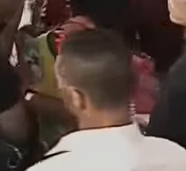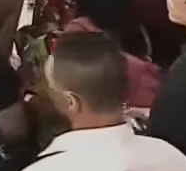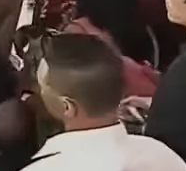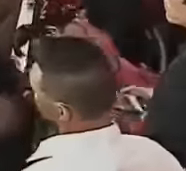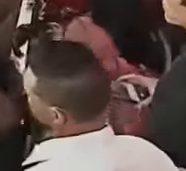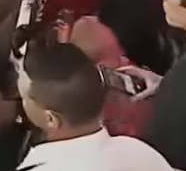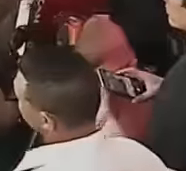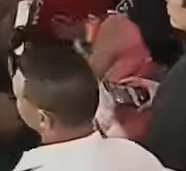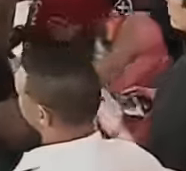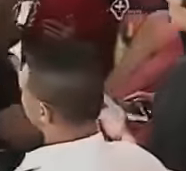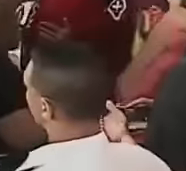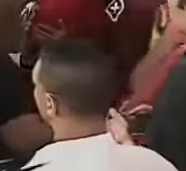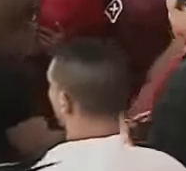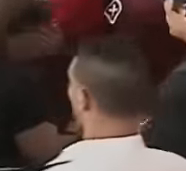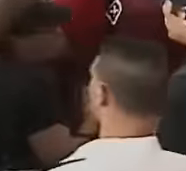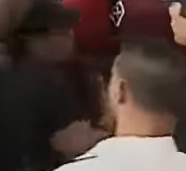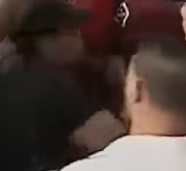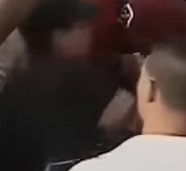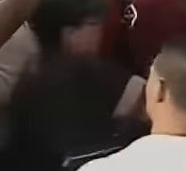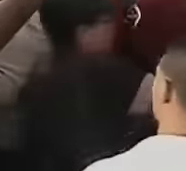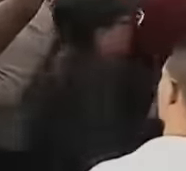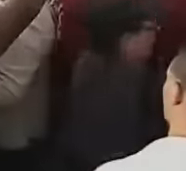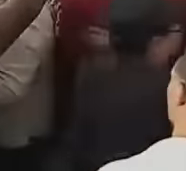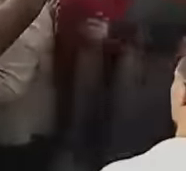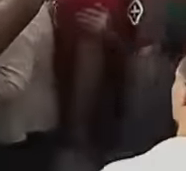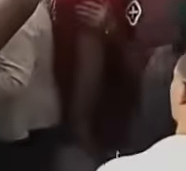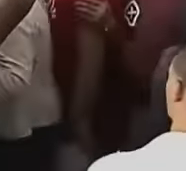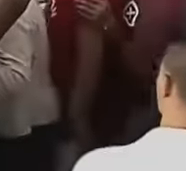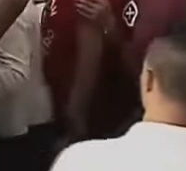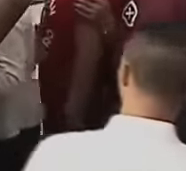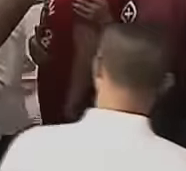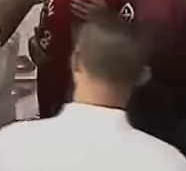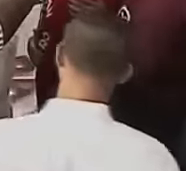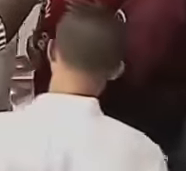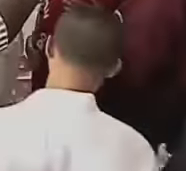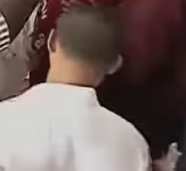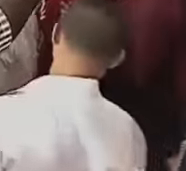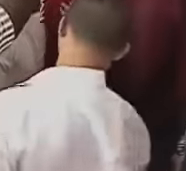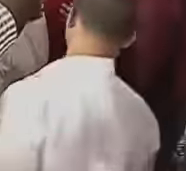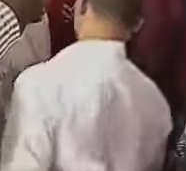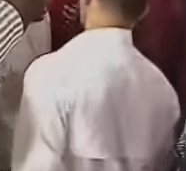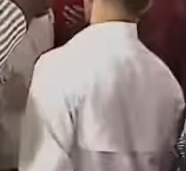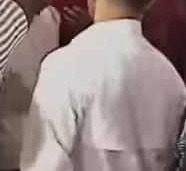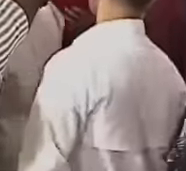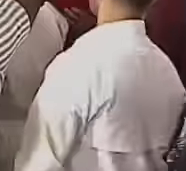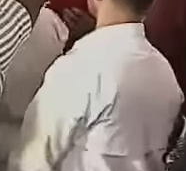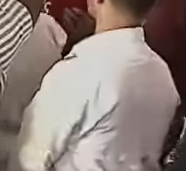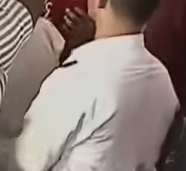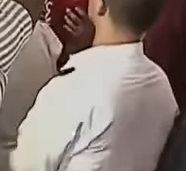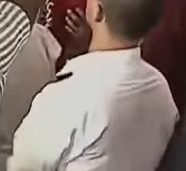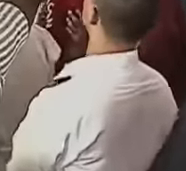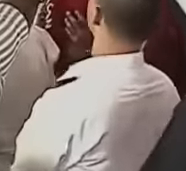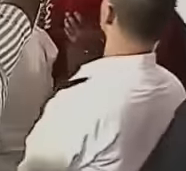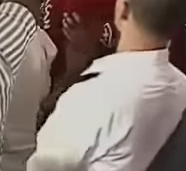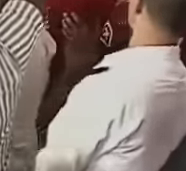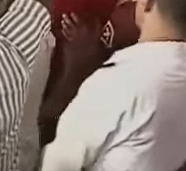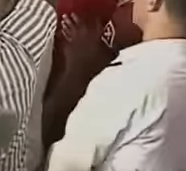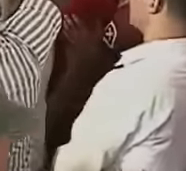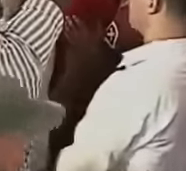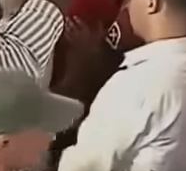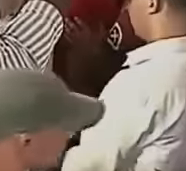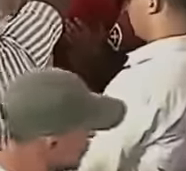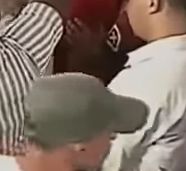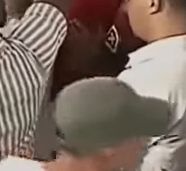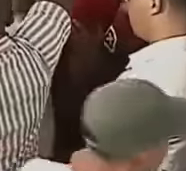juzgado del país. Felicitamos al presidente Nicolás Maduro el apoyo irrestricto al gobierno revolucionario reelecto. Reafirmamos